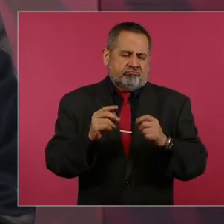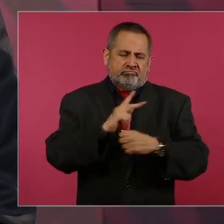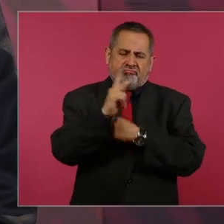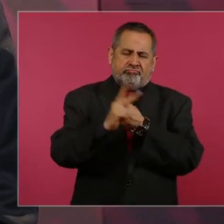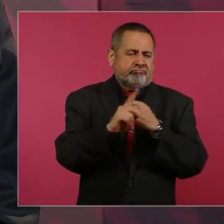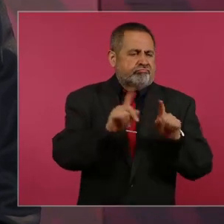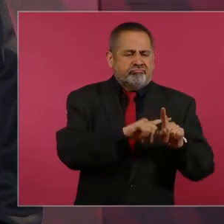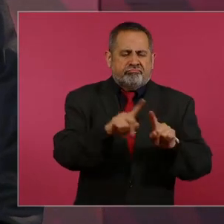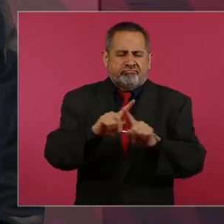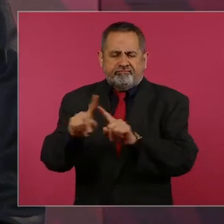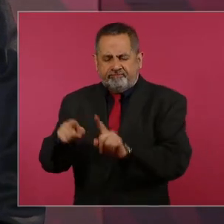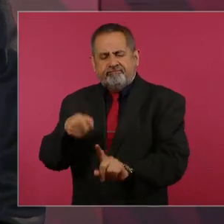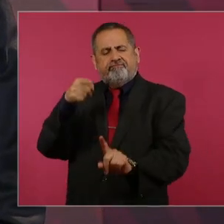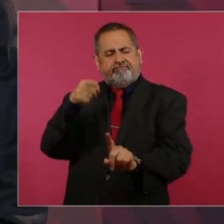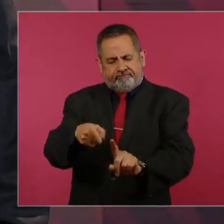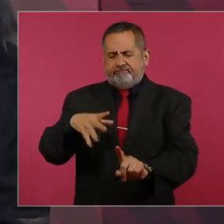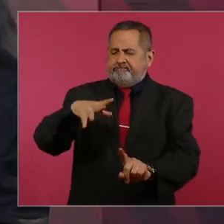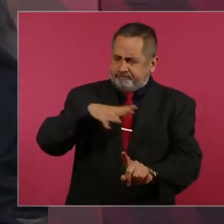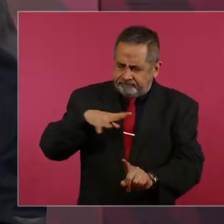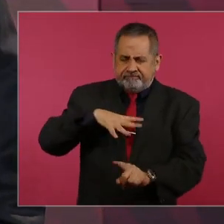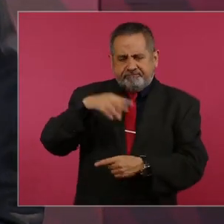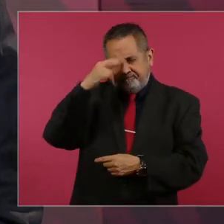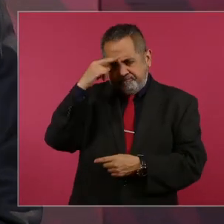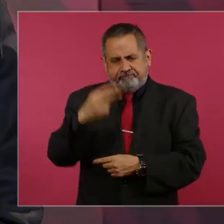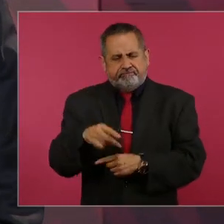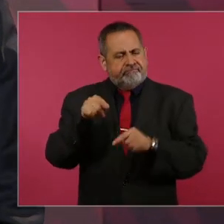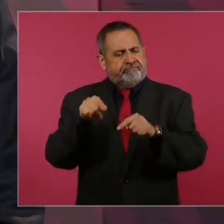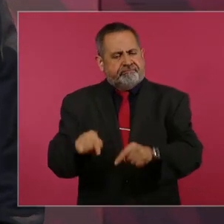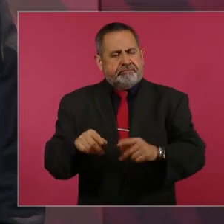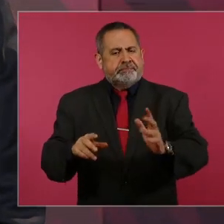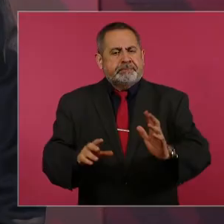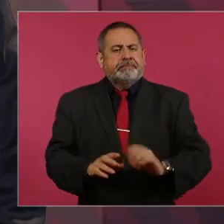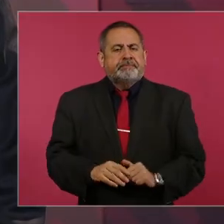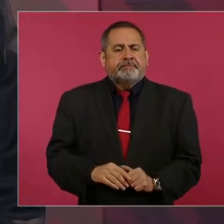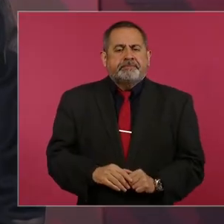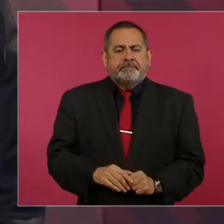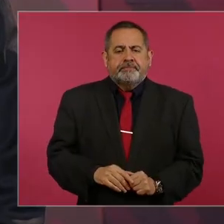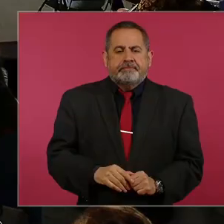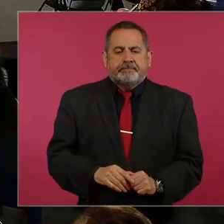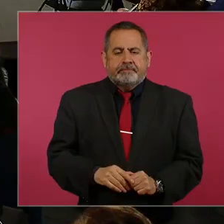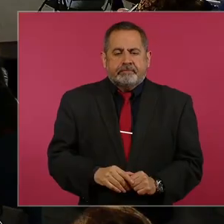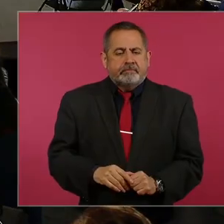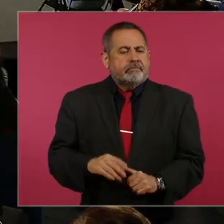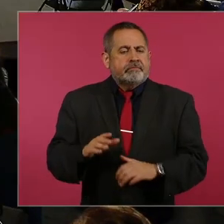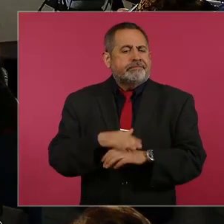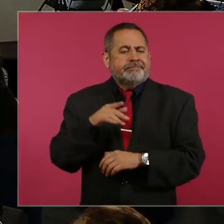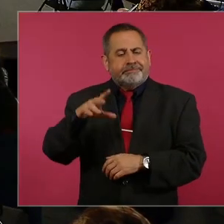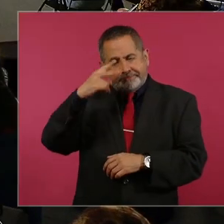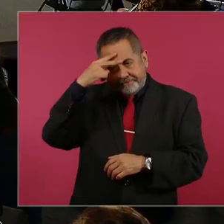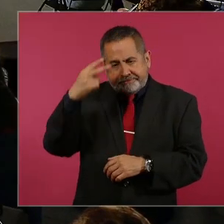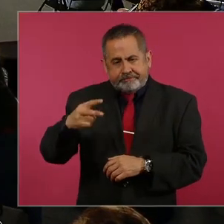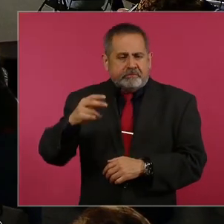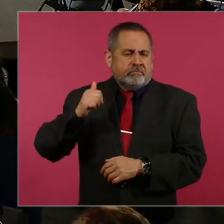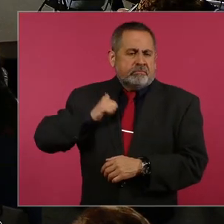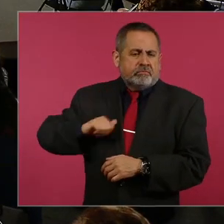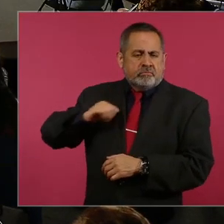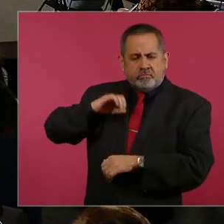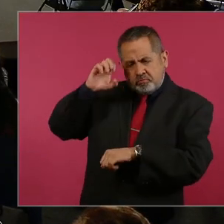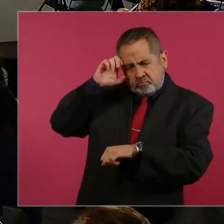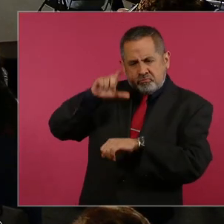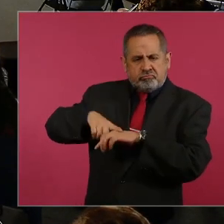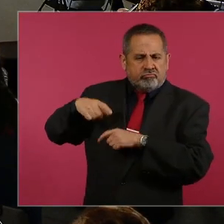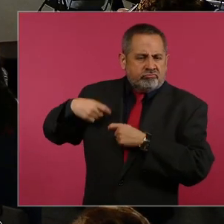por sus culturas, por